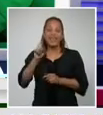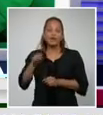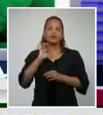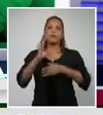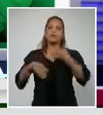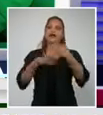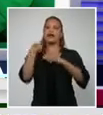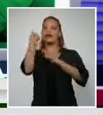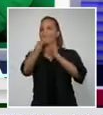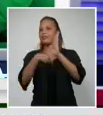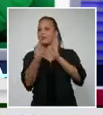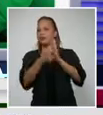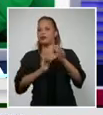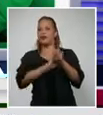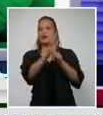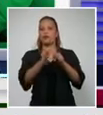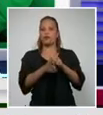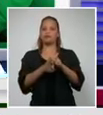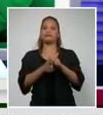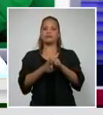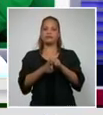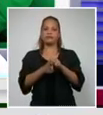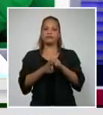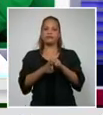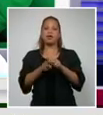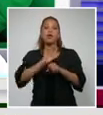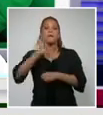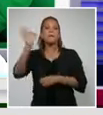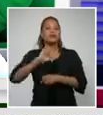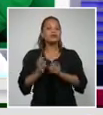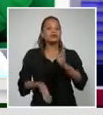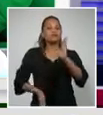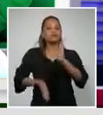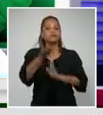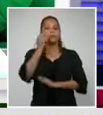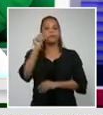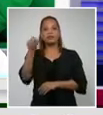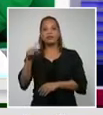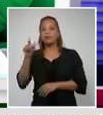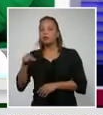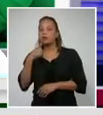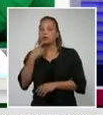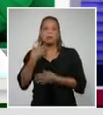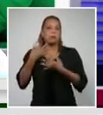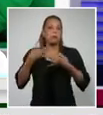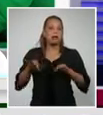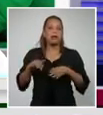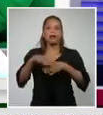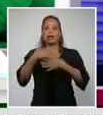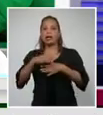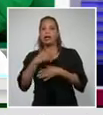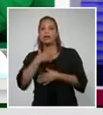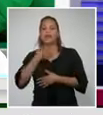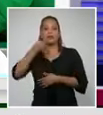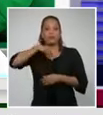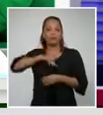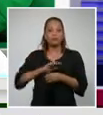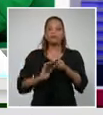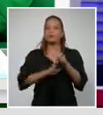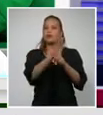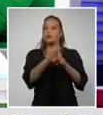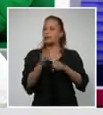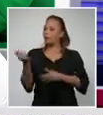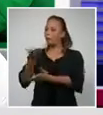enfermedad, el tener un % tan elevado de personas que no tienen síntomas y están ahí compartiendo con